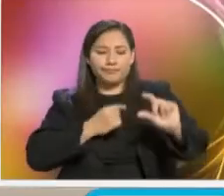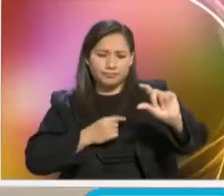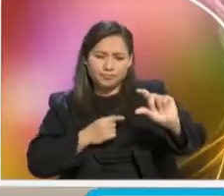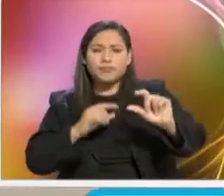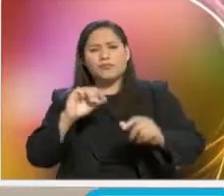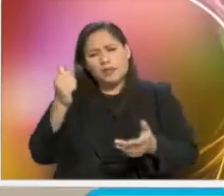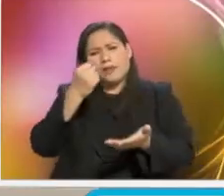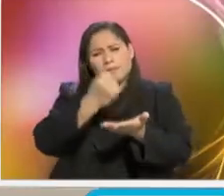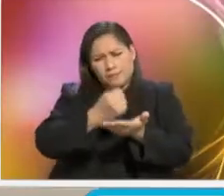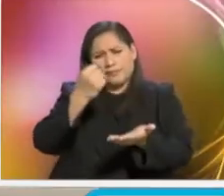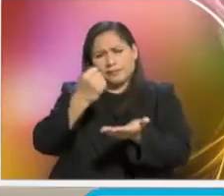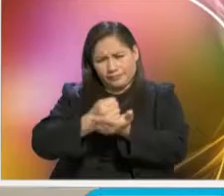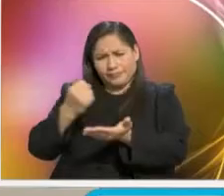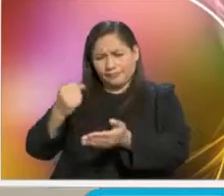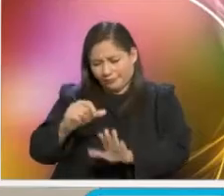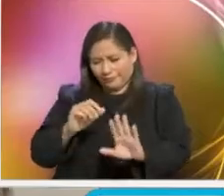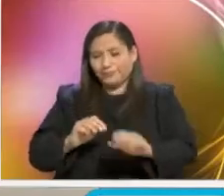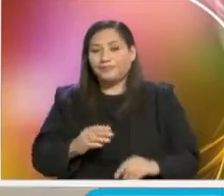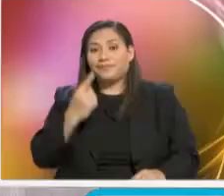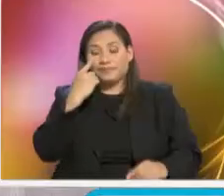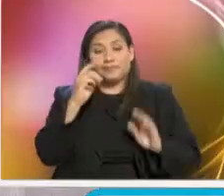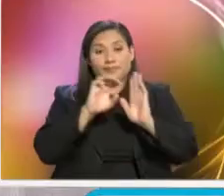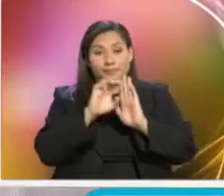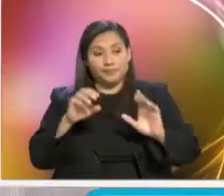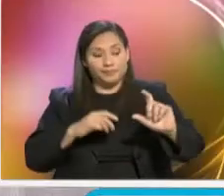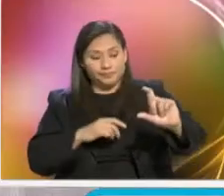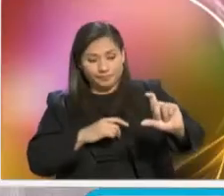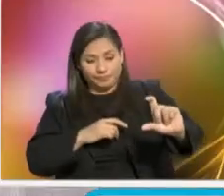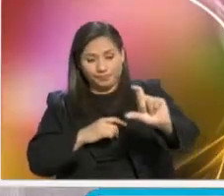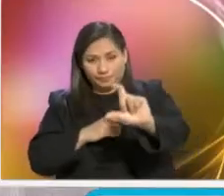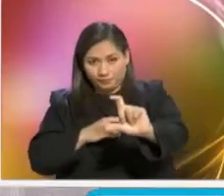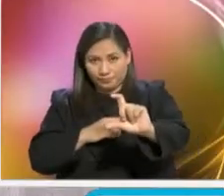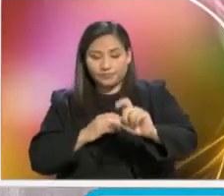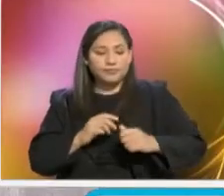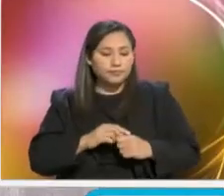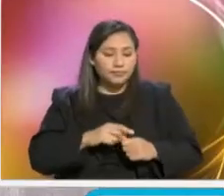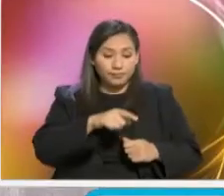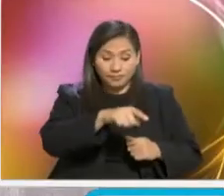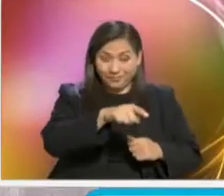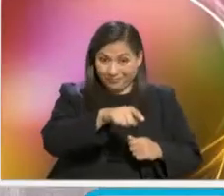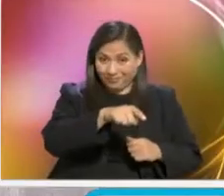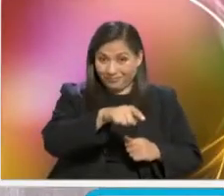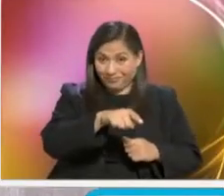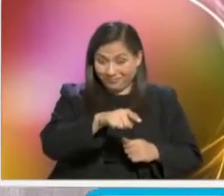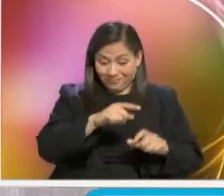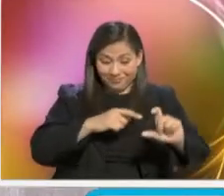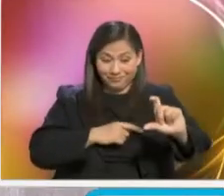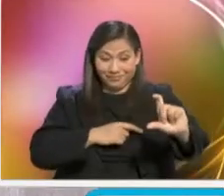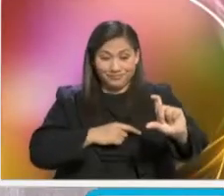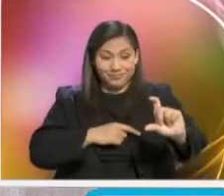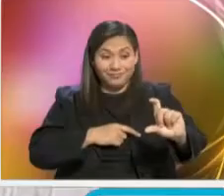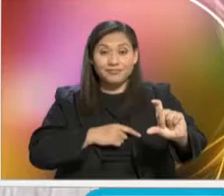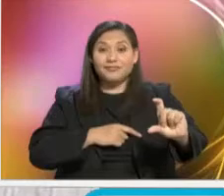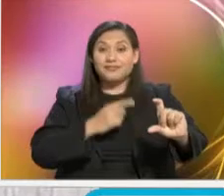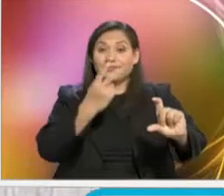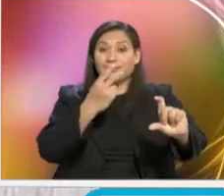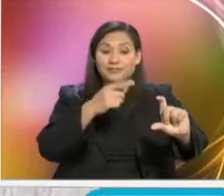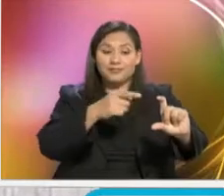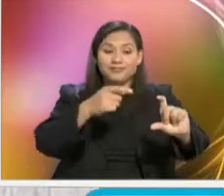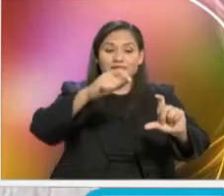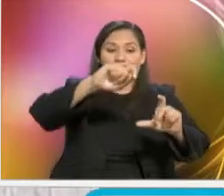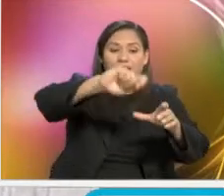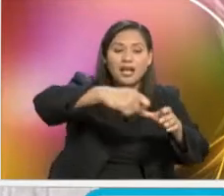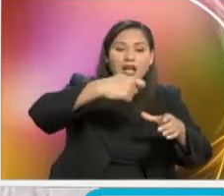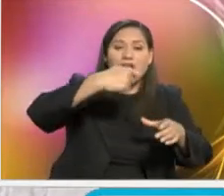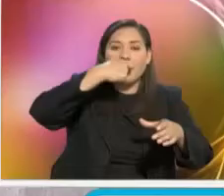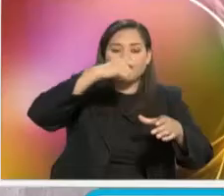muchas marcas conocidas. En este caso, cada uno de estos Petit Suisse, chiquitito, aquí equivale a 2 porciones, cada